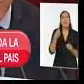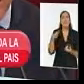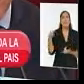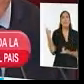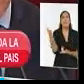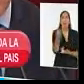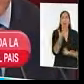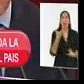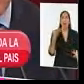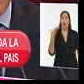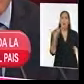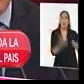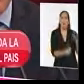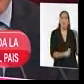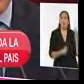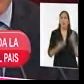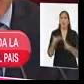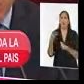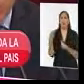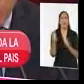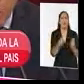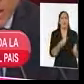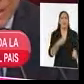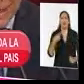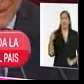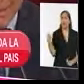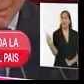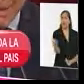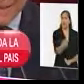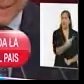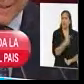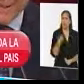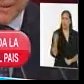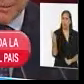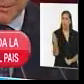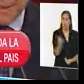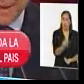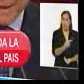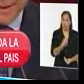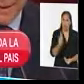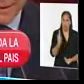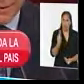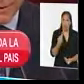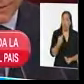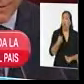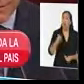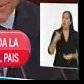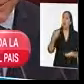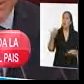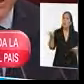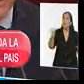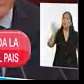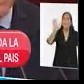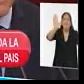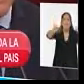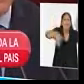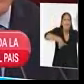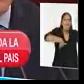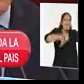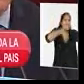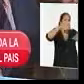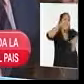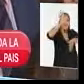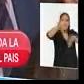que el gobierno de la Alianza haya tenido el final que tuvo por culpa de los que estaban afuera.